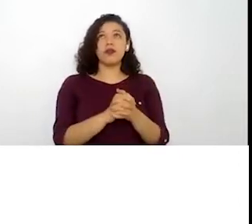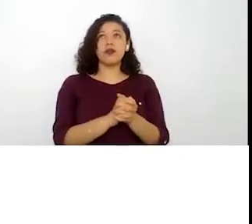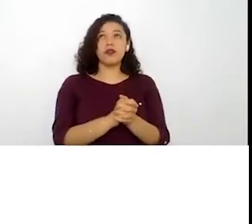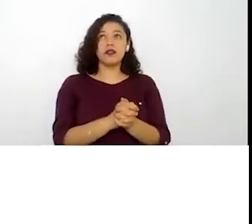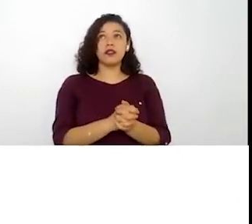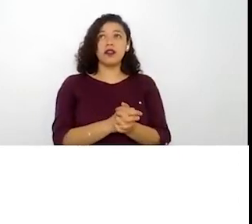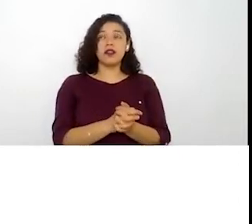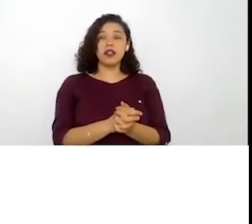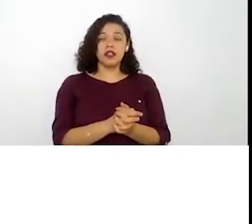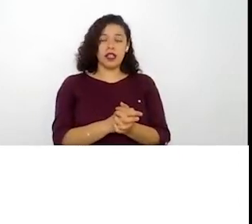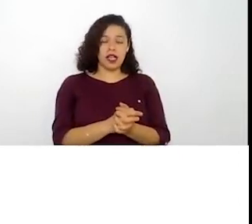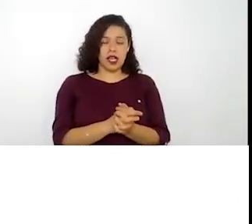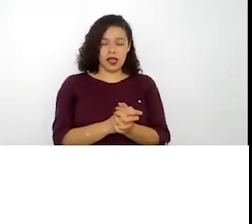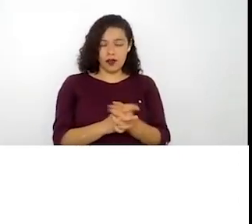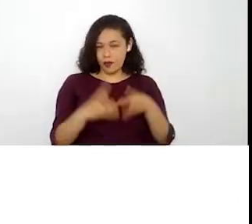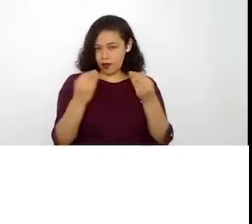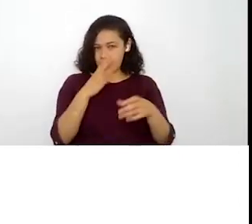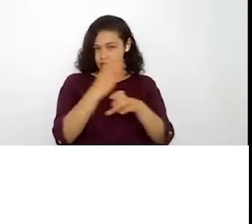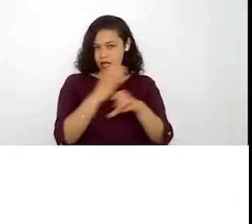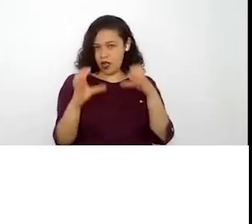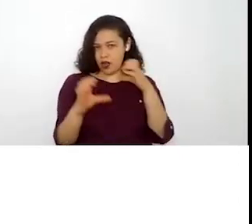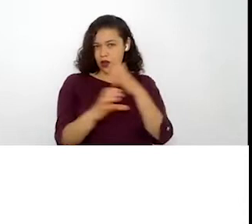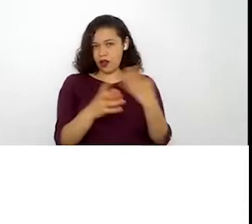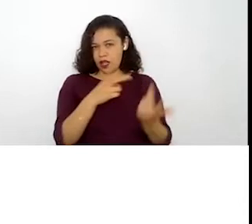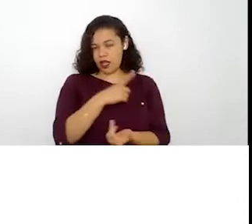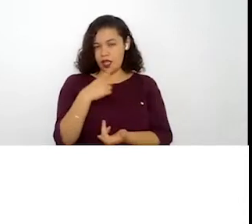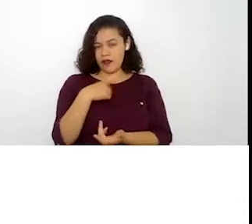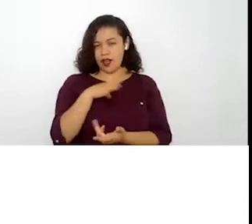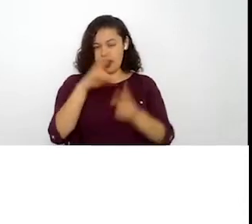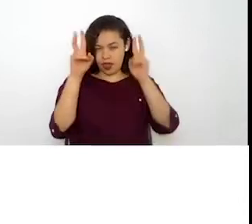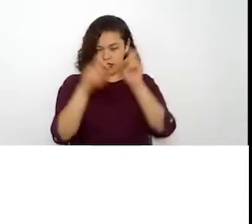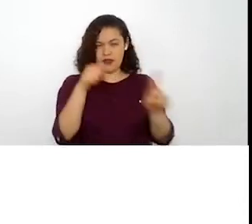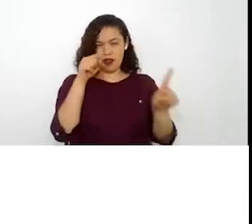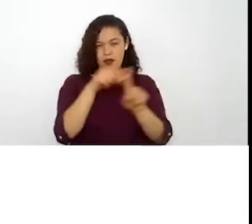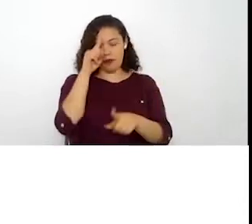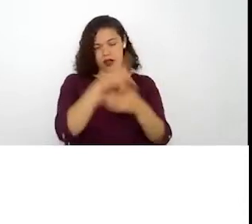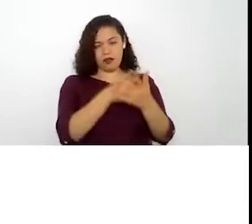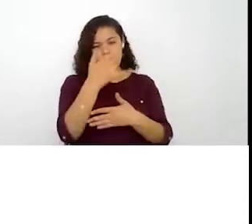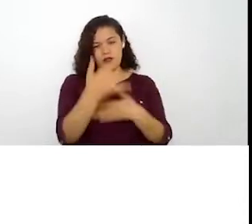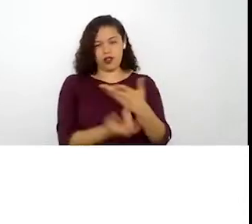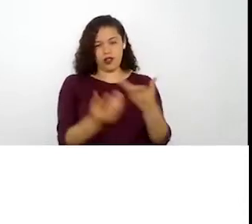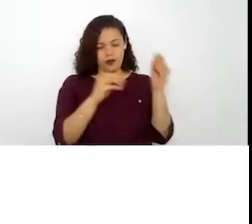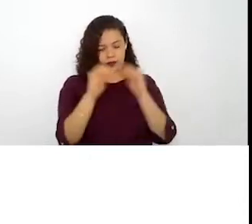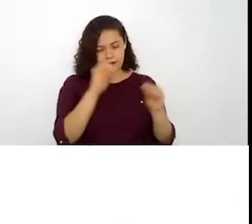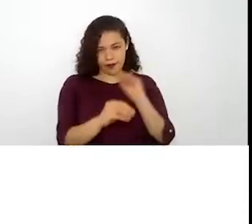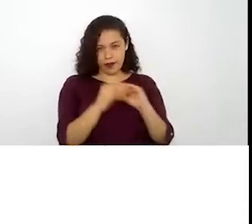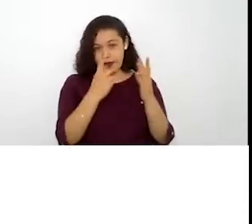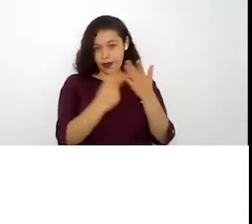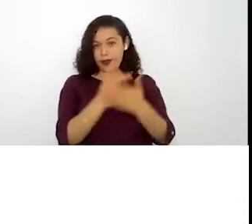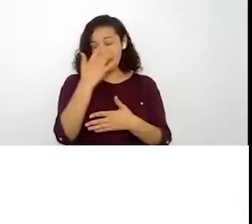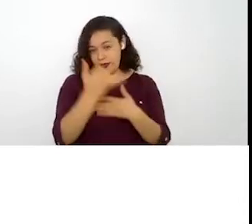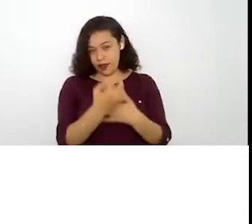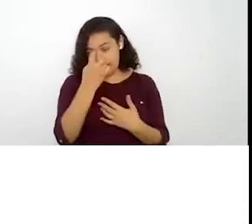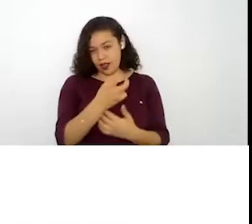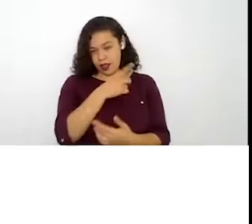hay muchos elementos que que tienen que ver con la elaboración del proyecto Y por qué es el proyecto el que tiene